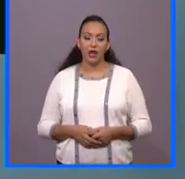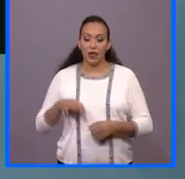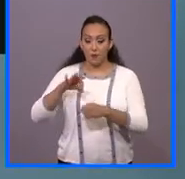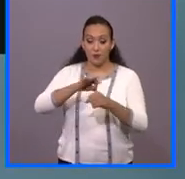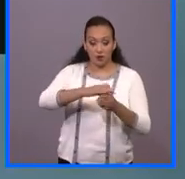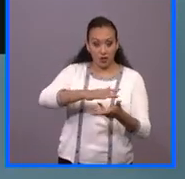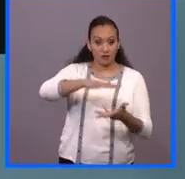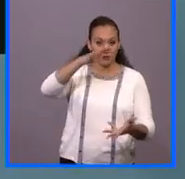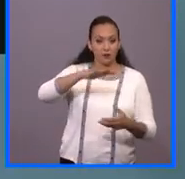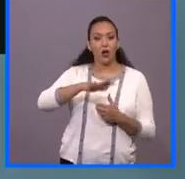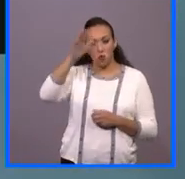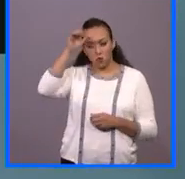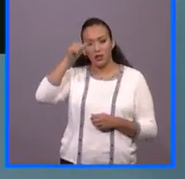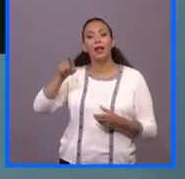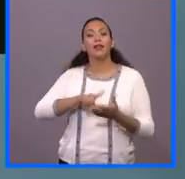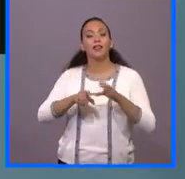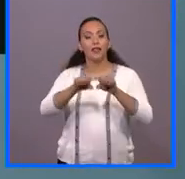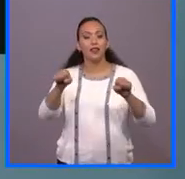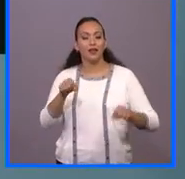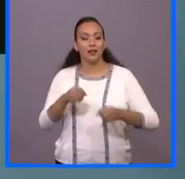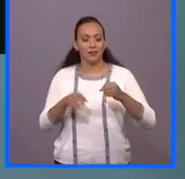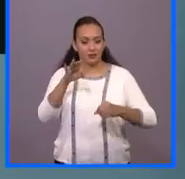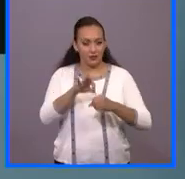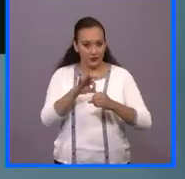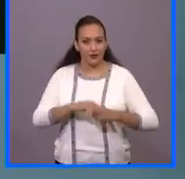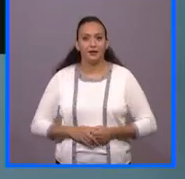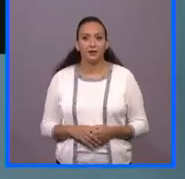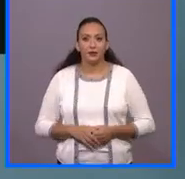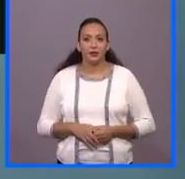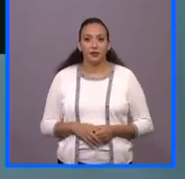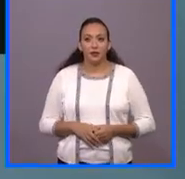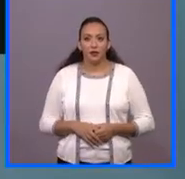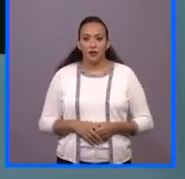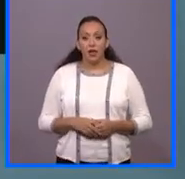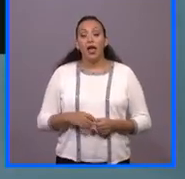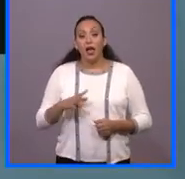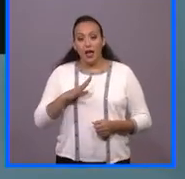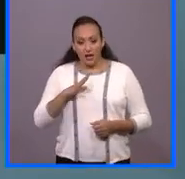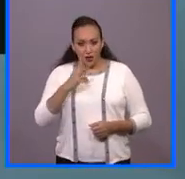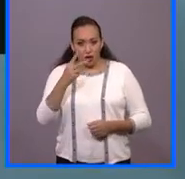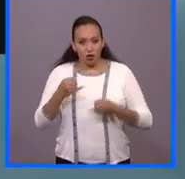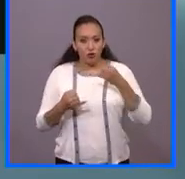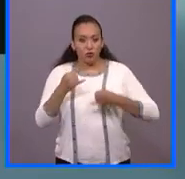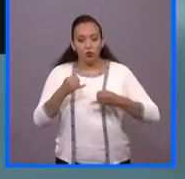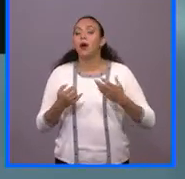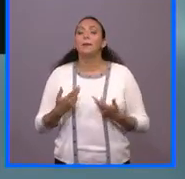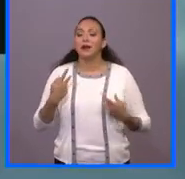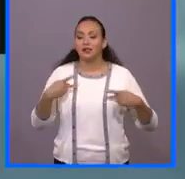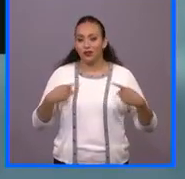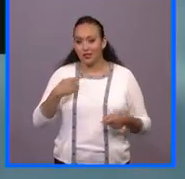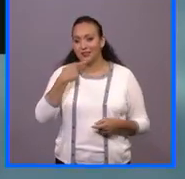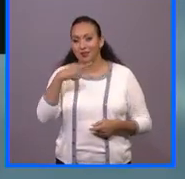mayoría de votos, la Sala Superior del Tribunal Electoral del Poder Judicial de la Federación desechó 2 juicios de inconformidad que